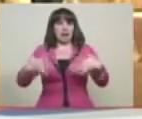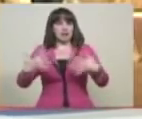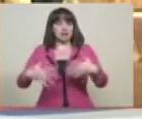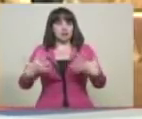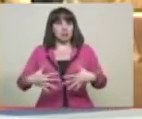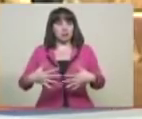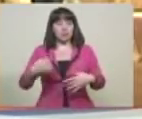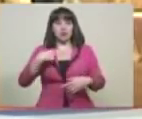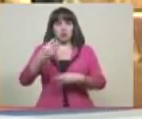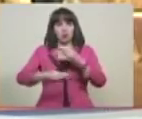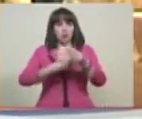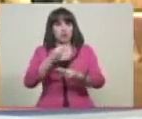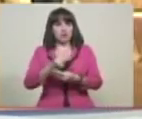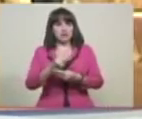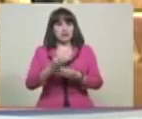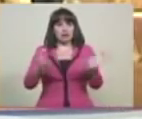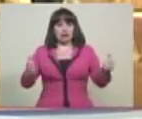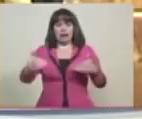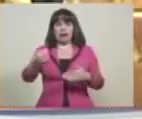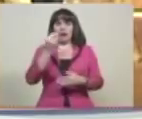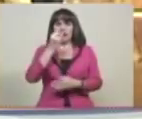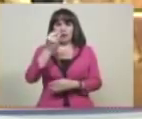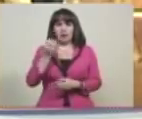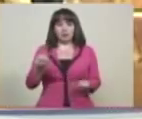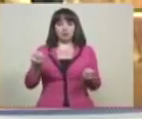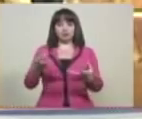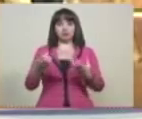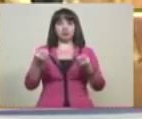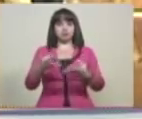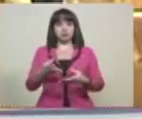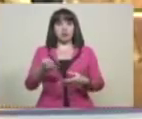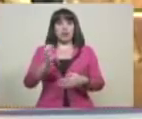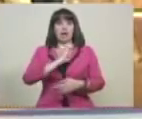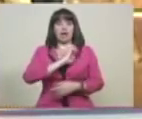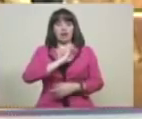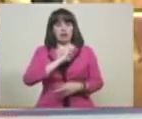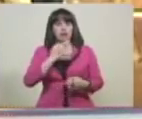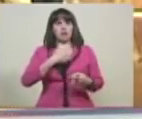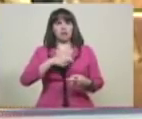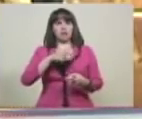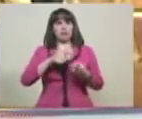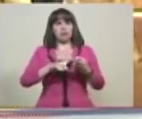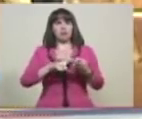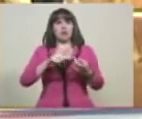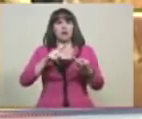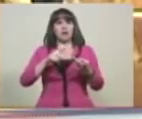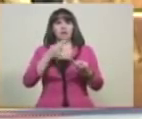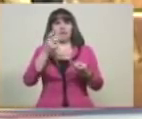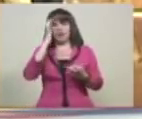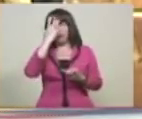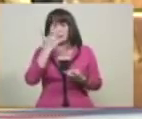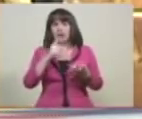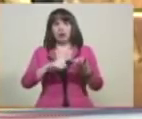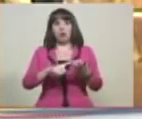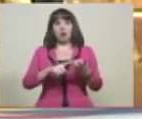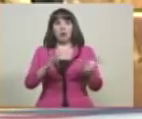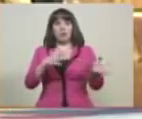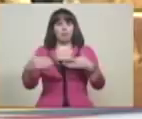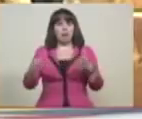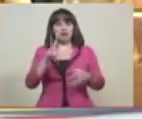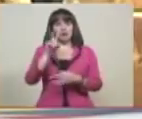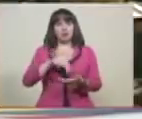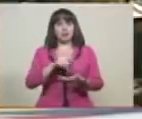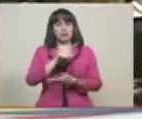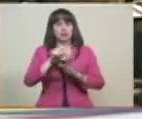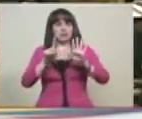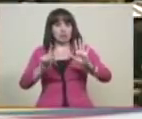yo creé algo que se llamó los CLAP. Enero, febrero, marzo, 2016. Ustedes lo